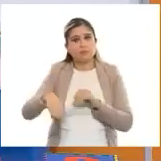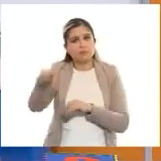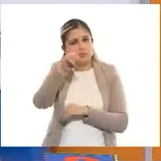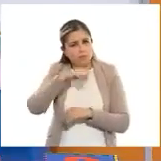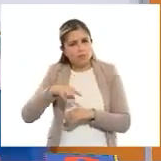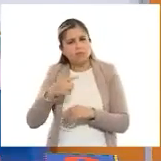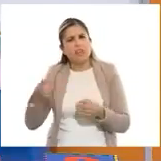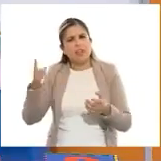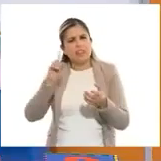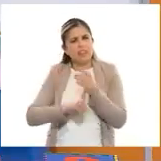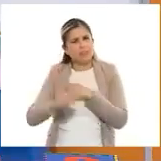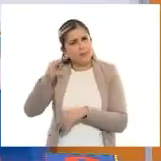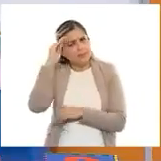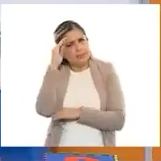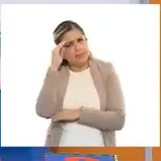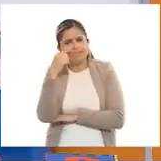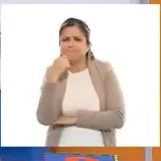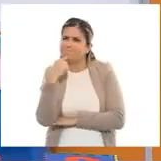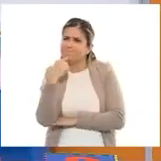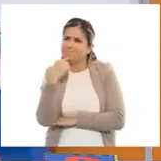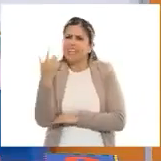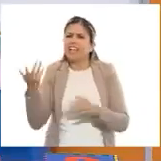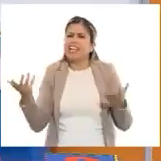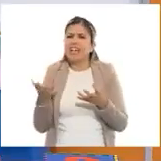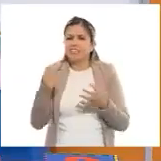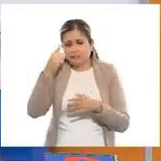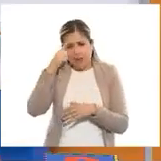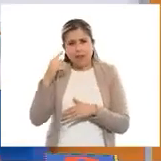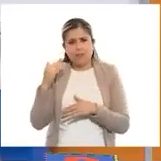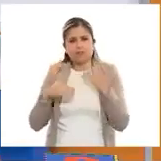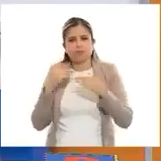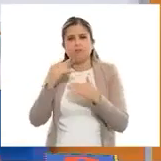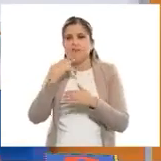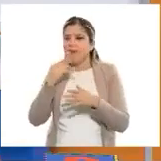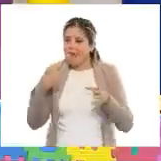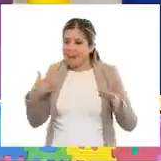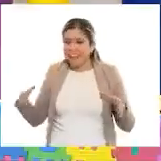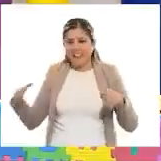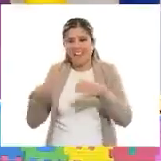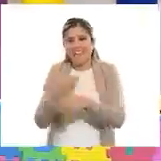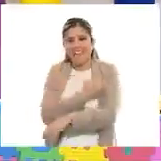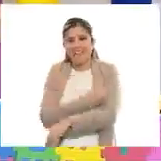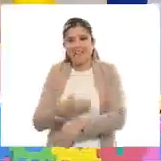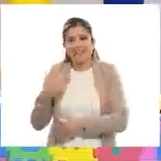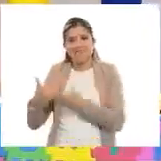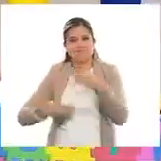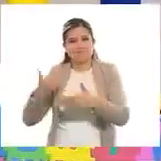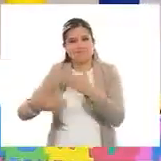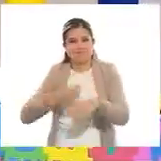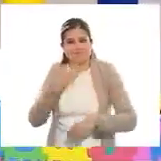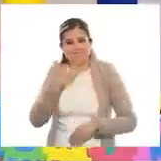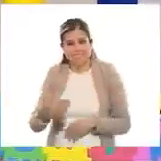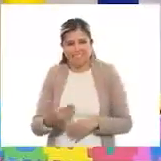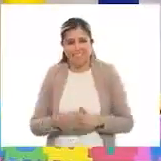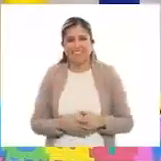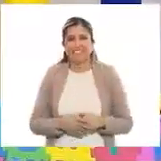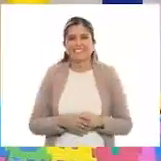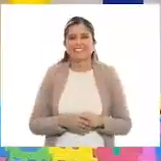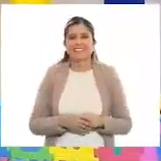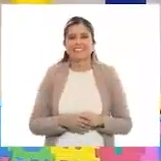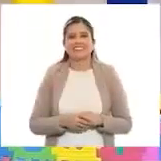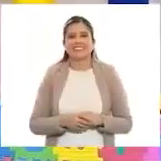recapitulemos qué estamos haciendo para mejorar el entorno en el que estamos viviendo. Ahora, ¿ya tienes listo? Ya tengo aquí. Muy